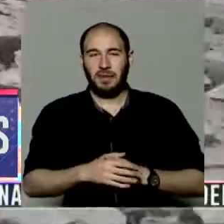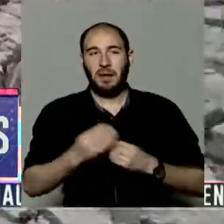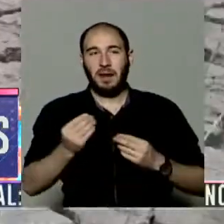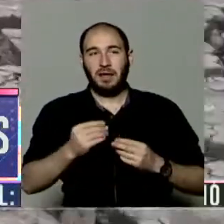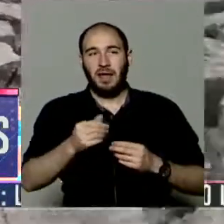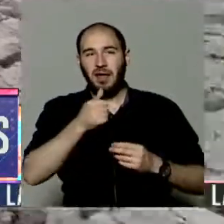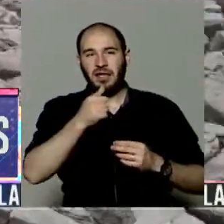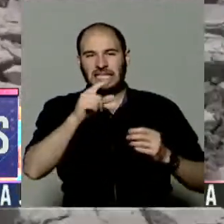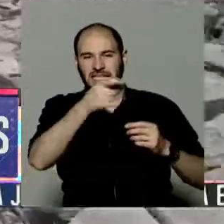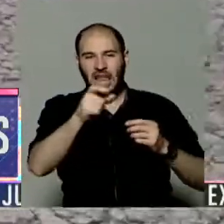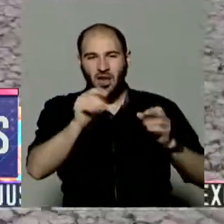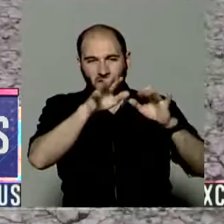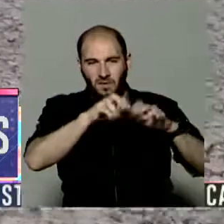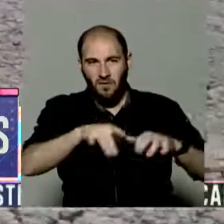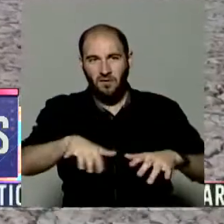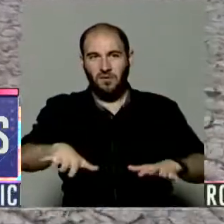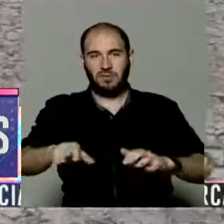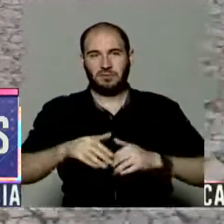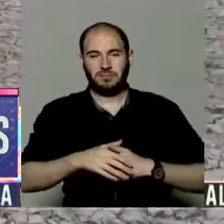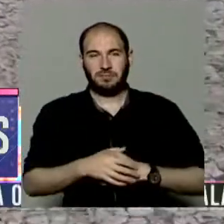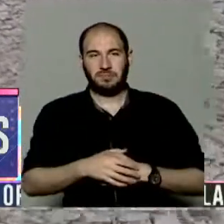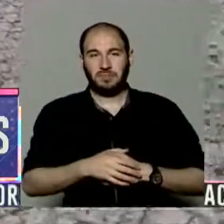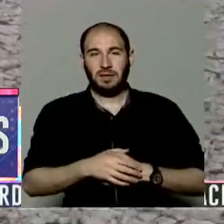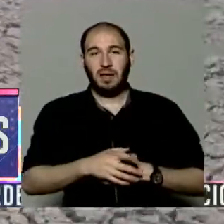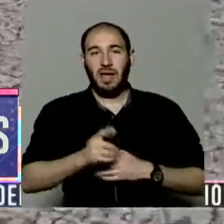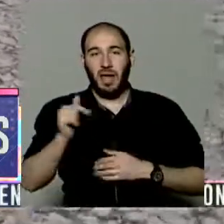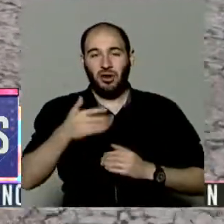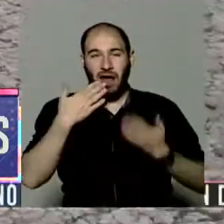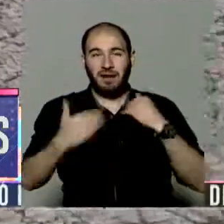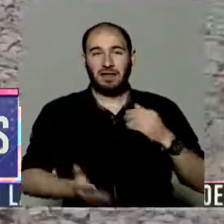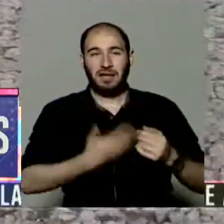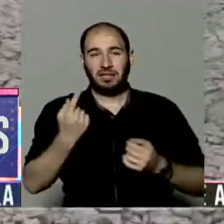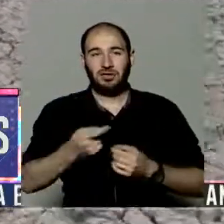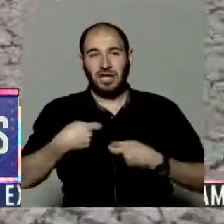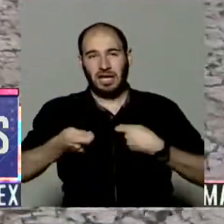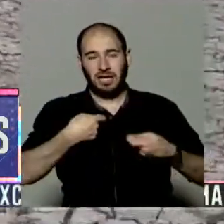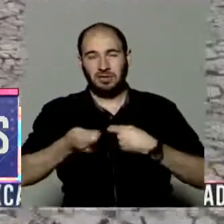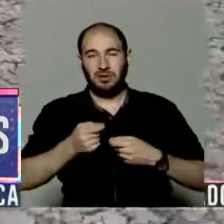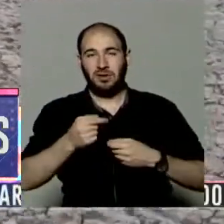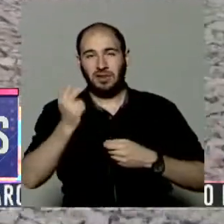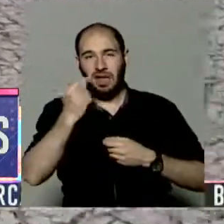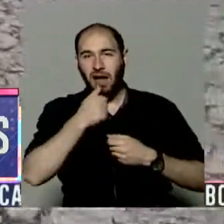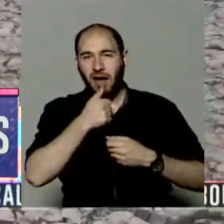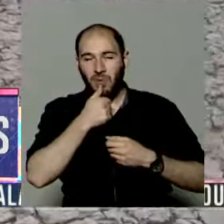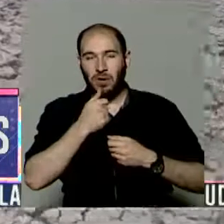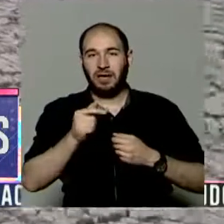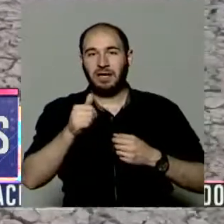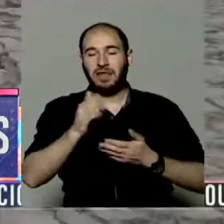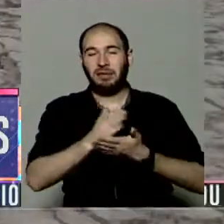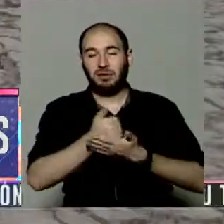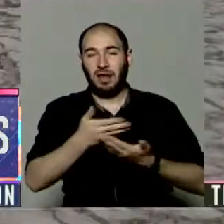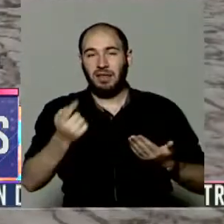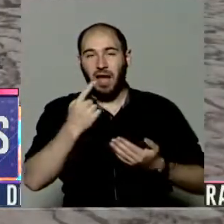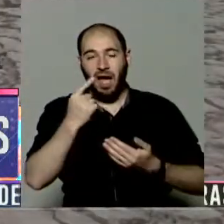para derretir la nieve que hay. Vamos a hablar con el director de gestión hídrica de irrigación,